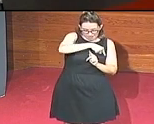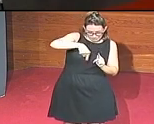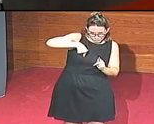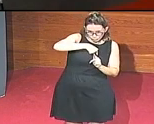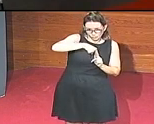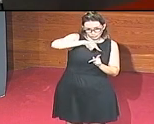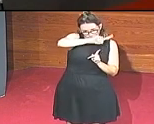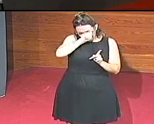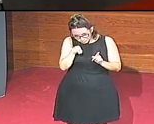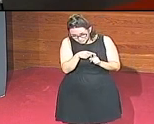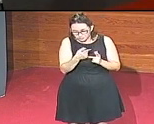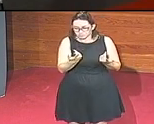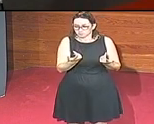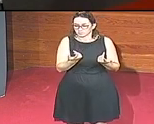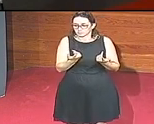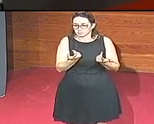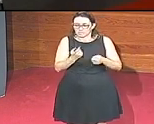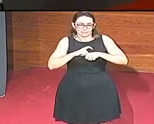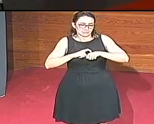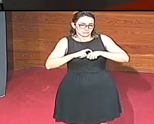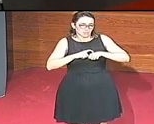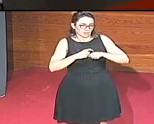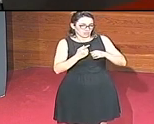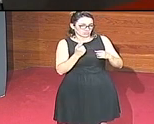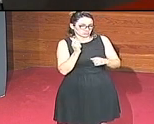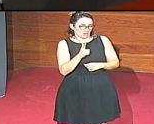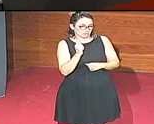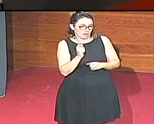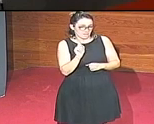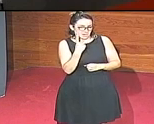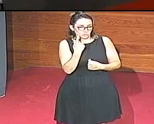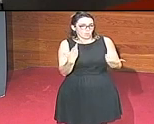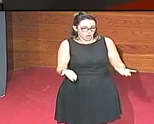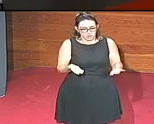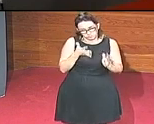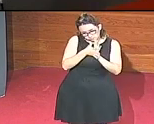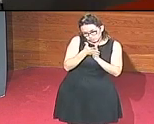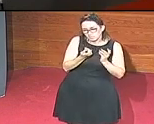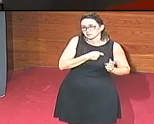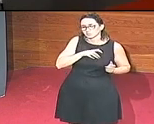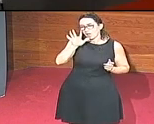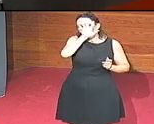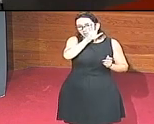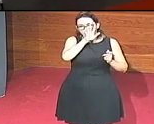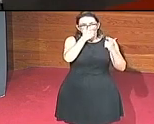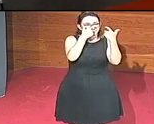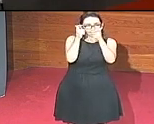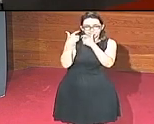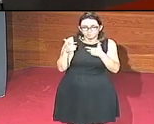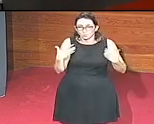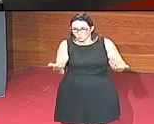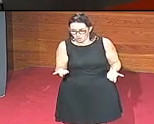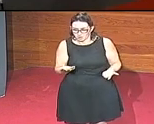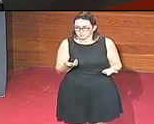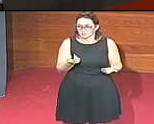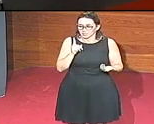cuáles son las especies más abundantes cómo se distribuyen en en españa es un poco de primaria de cómo es la